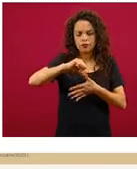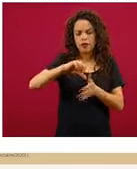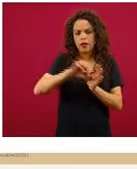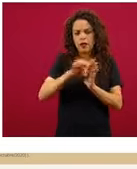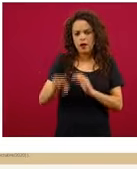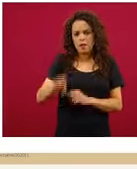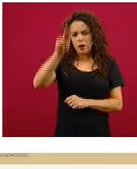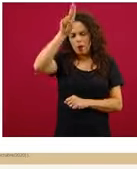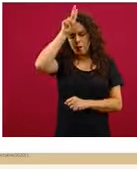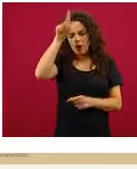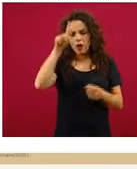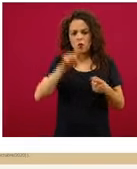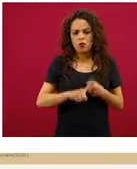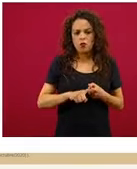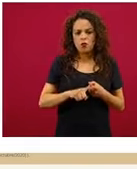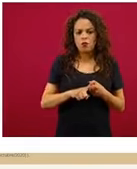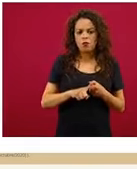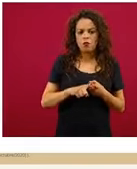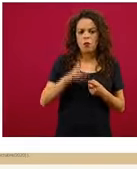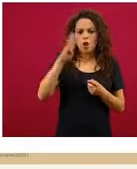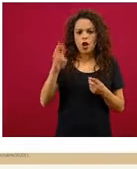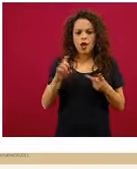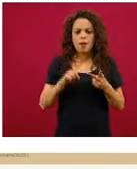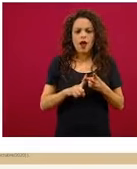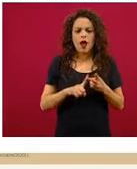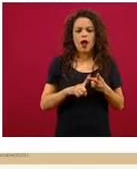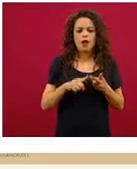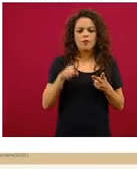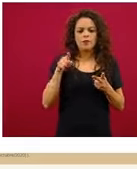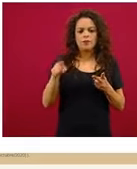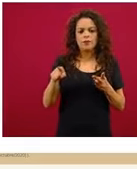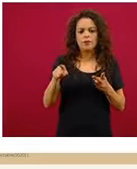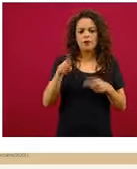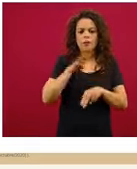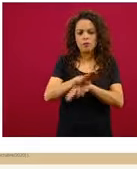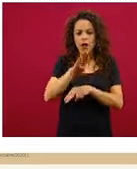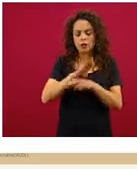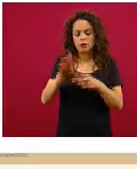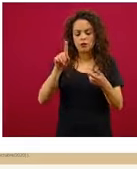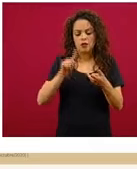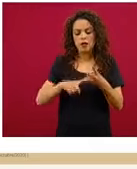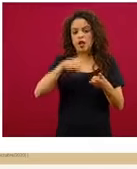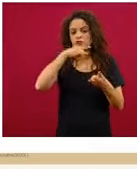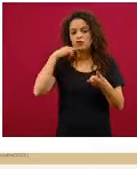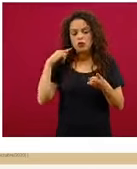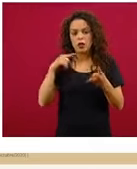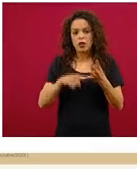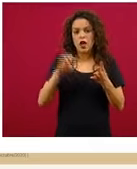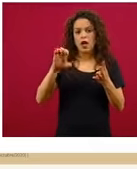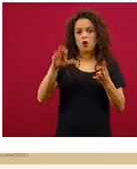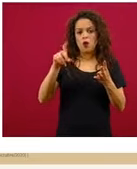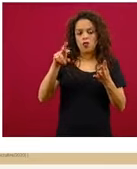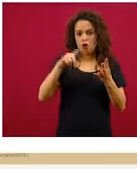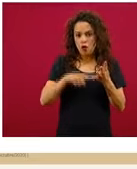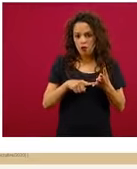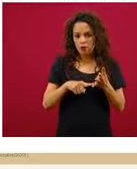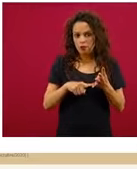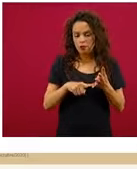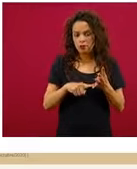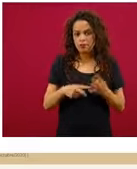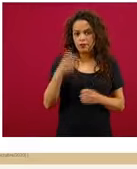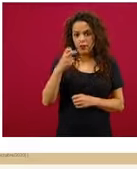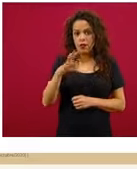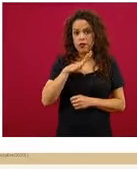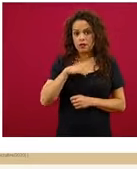Perú, como está Bolivia, como está Brasil, Chile y Ecuador, digamos, en esa lista de primeros